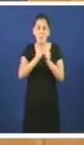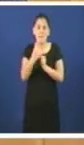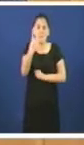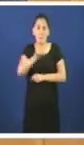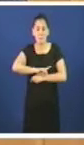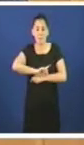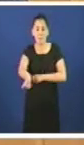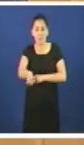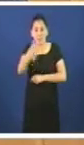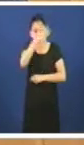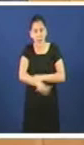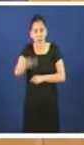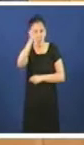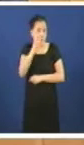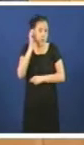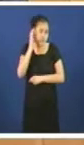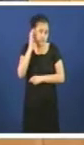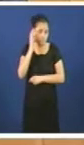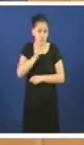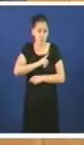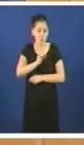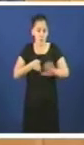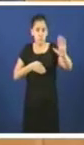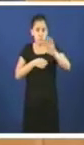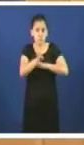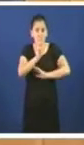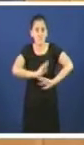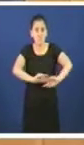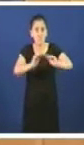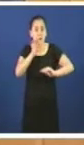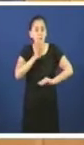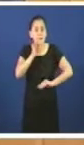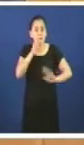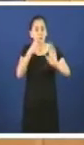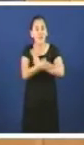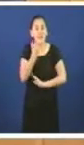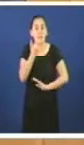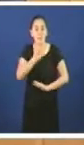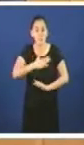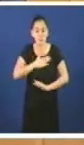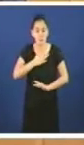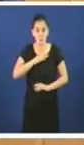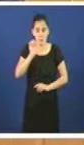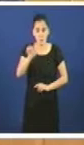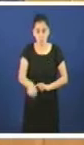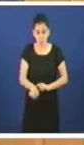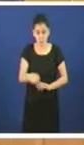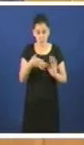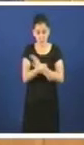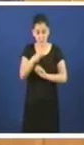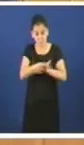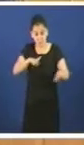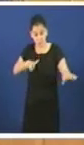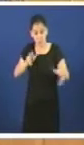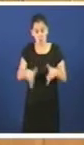de esta tierra puedan acceder a una formación en galego no idioma propio indra día de ozzy mayoritario de la sociedade galega